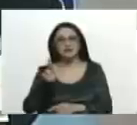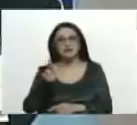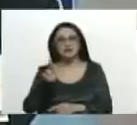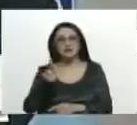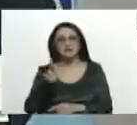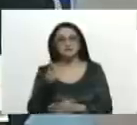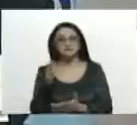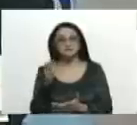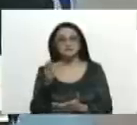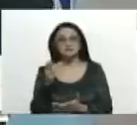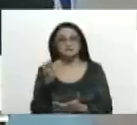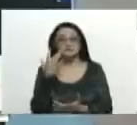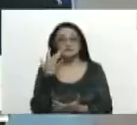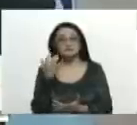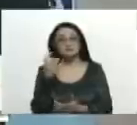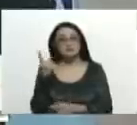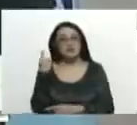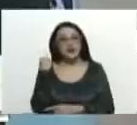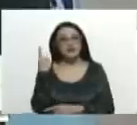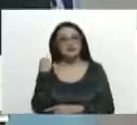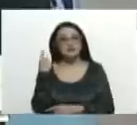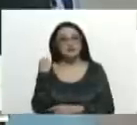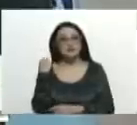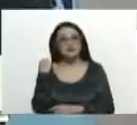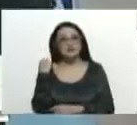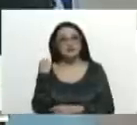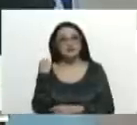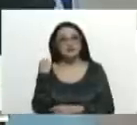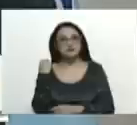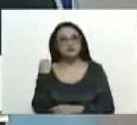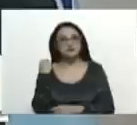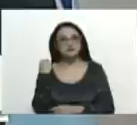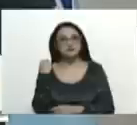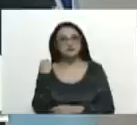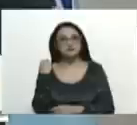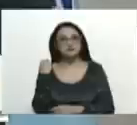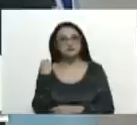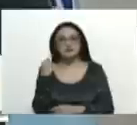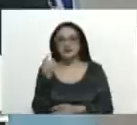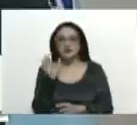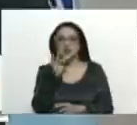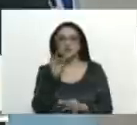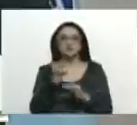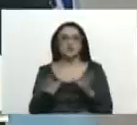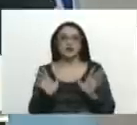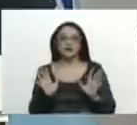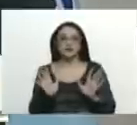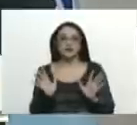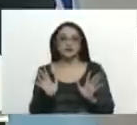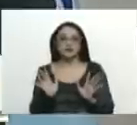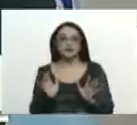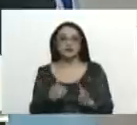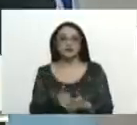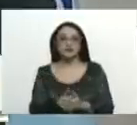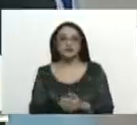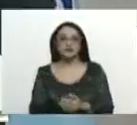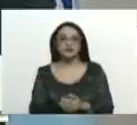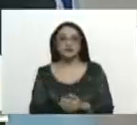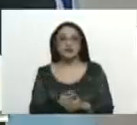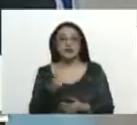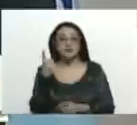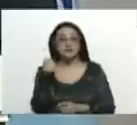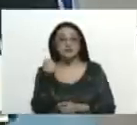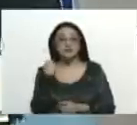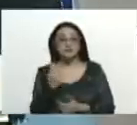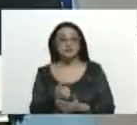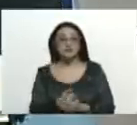habida cuenta que el día de ayer Nada es casualidad el día de